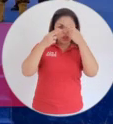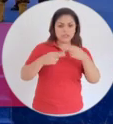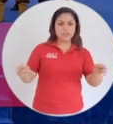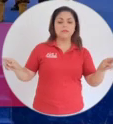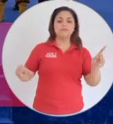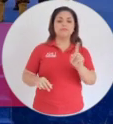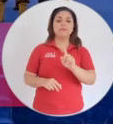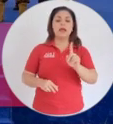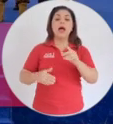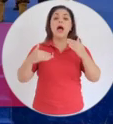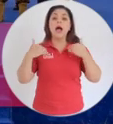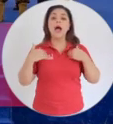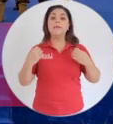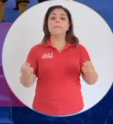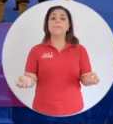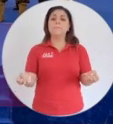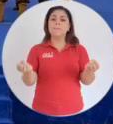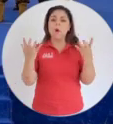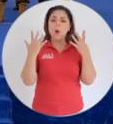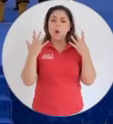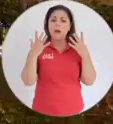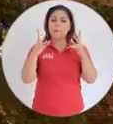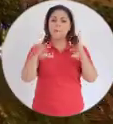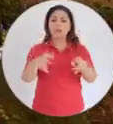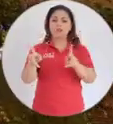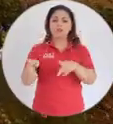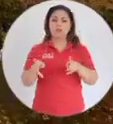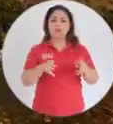muchas personas que están